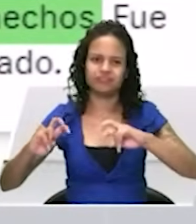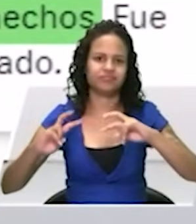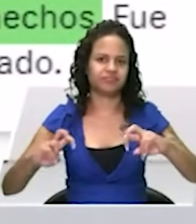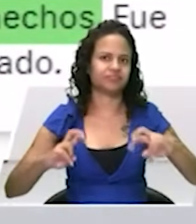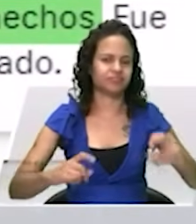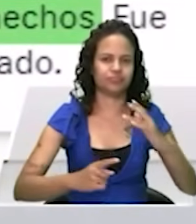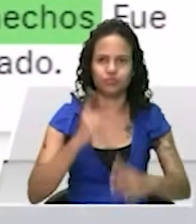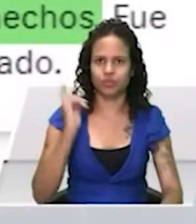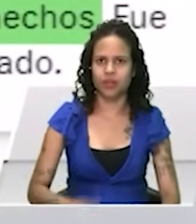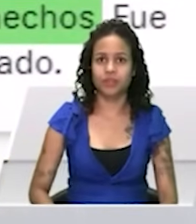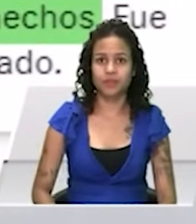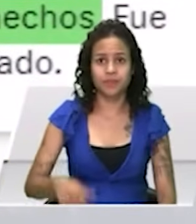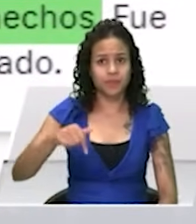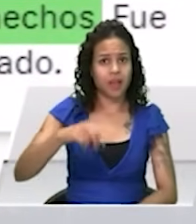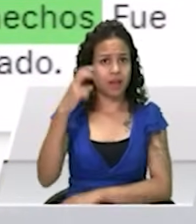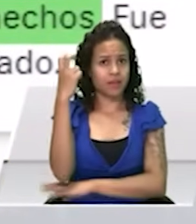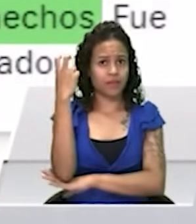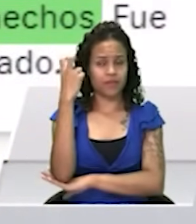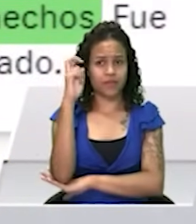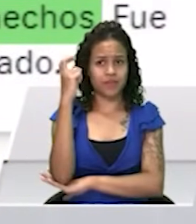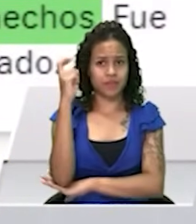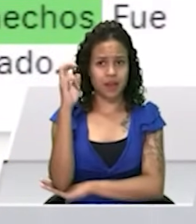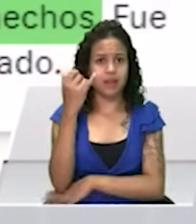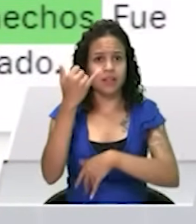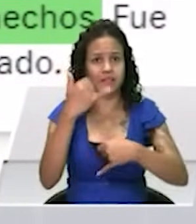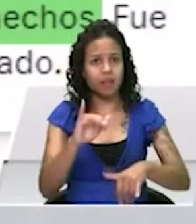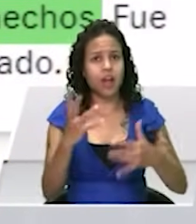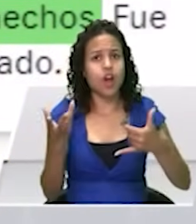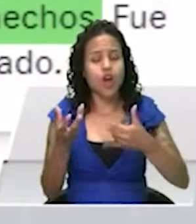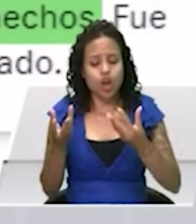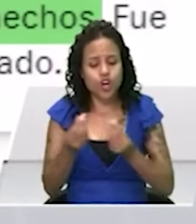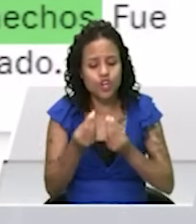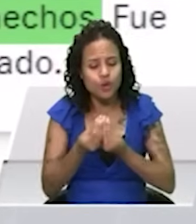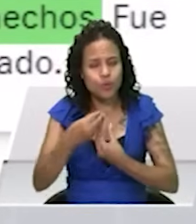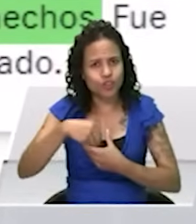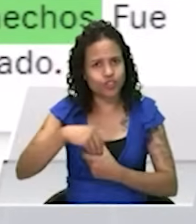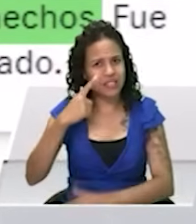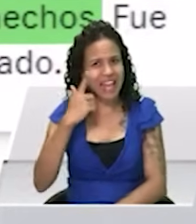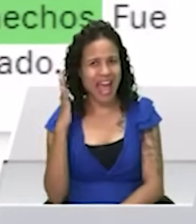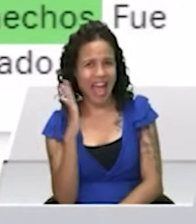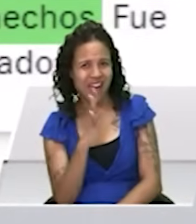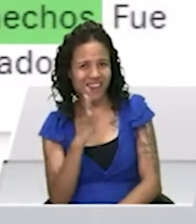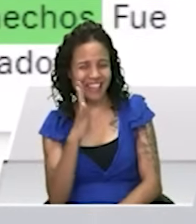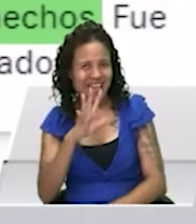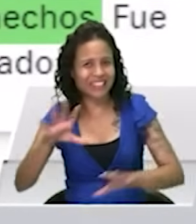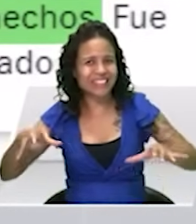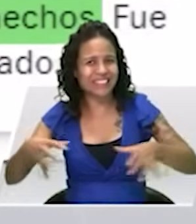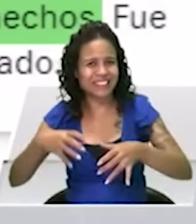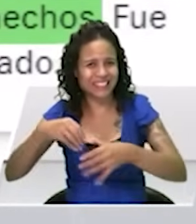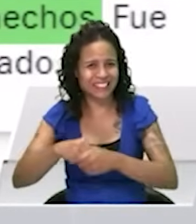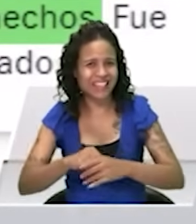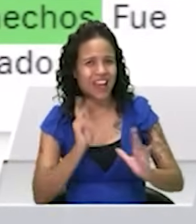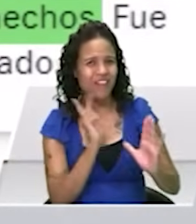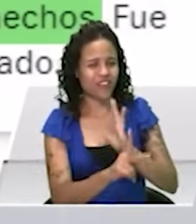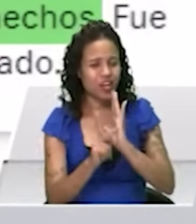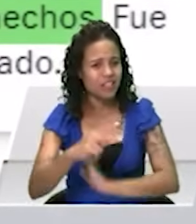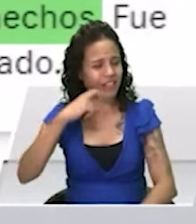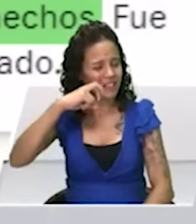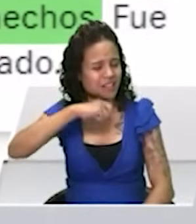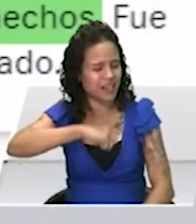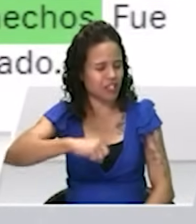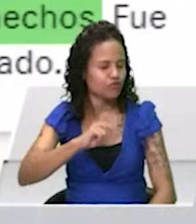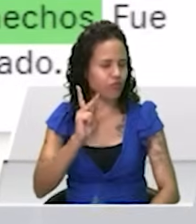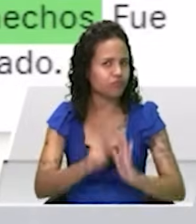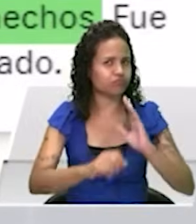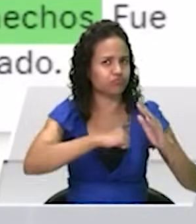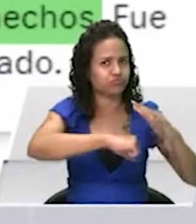La Fiscalía General de la Nación, a través del grupo de amenazas de la Dirección Especializada contra las Violaciones a los Derechos Humanos, abrió una